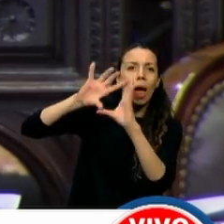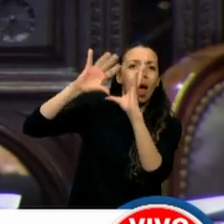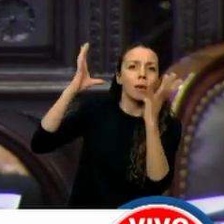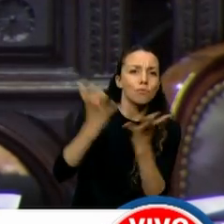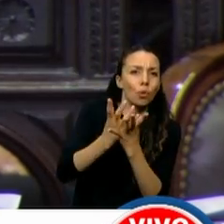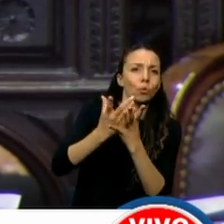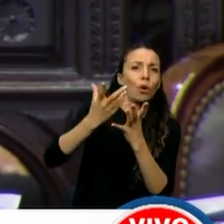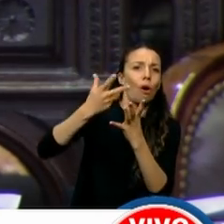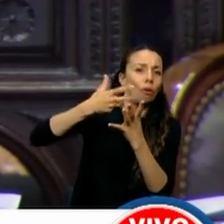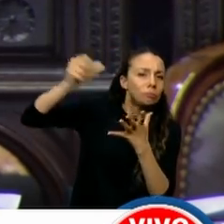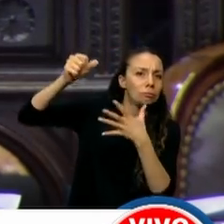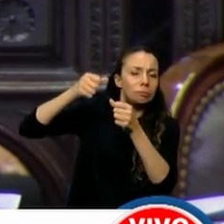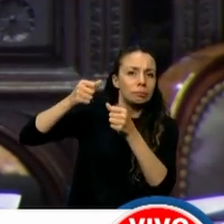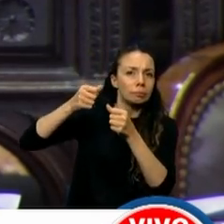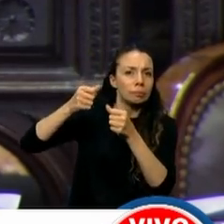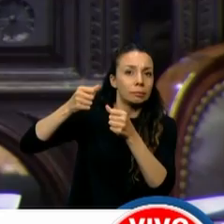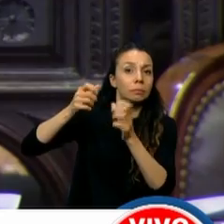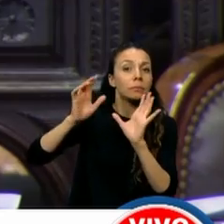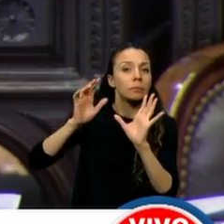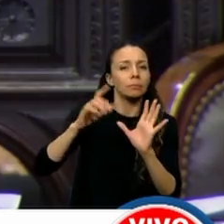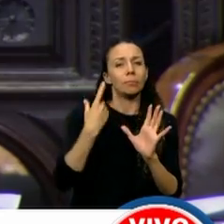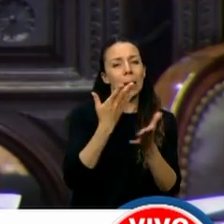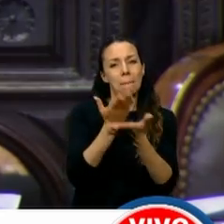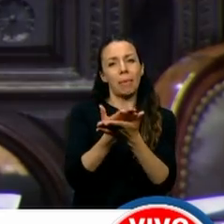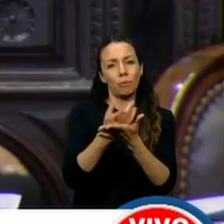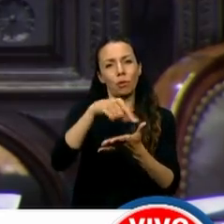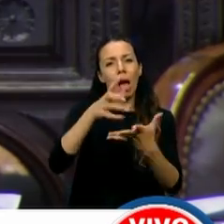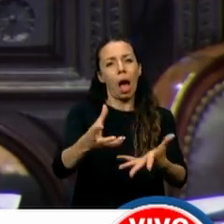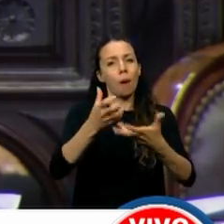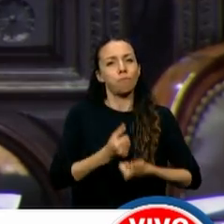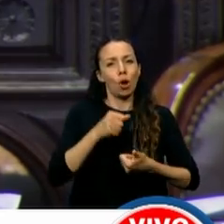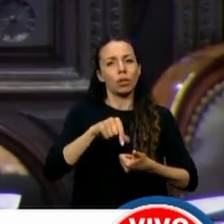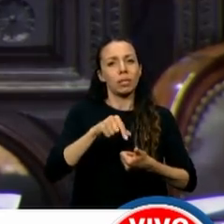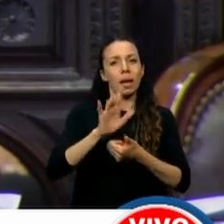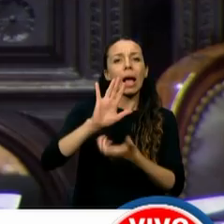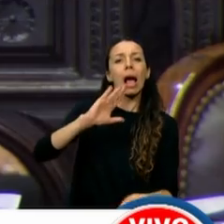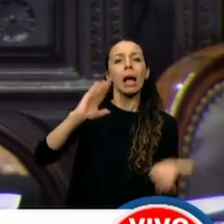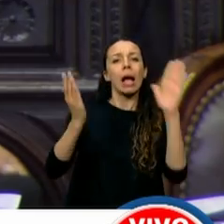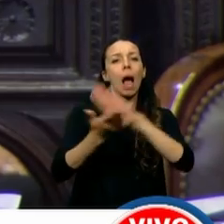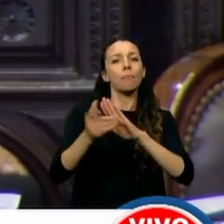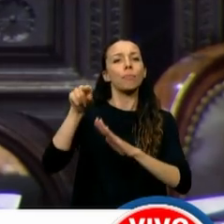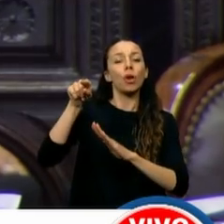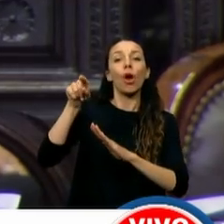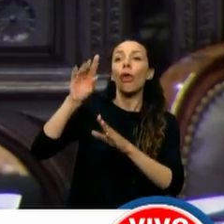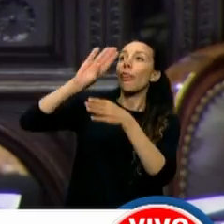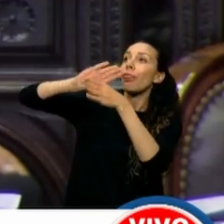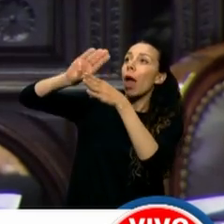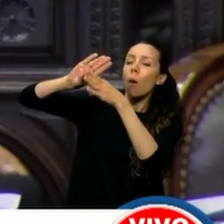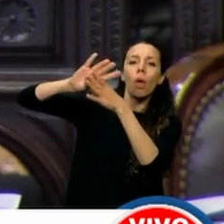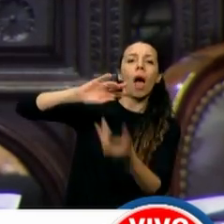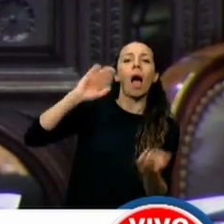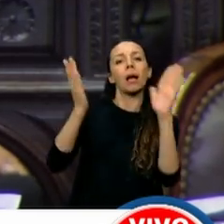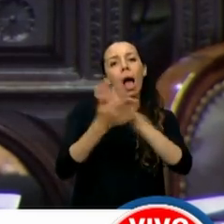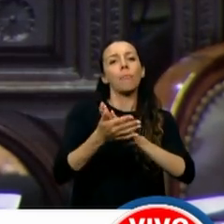el ambiente acompañen y nos apoyen en este reclamo que estamos haciendo de canje de deuda por acción climática para que nuestros recursos de rendirse